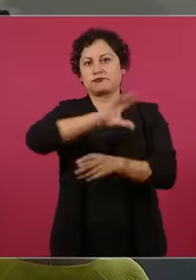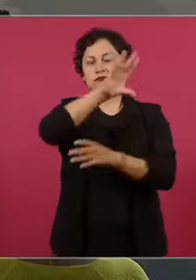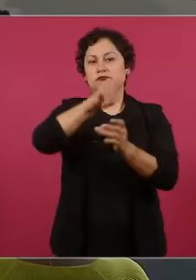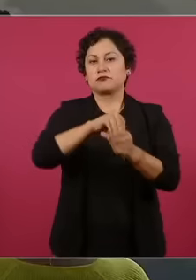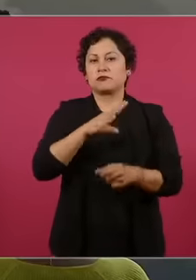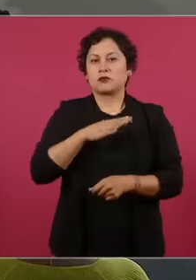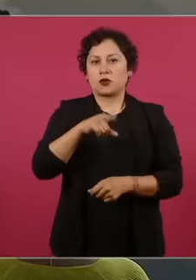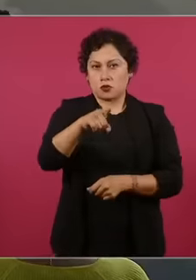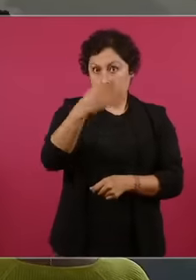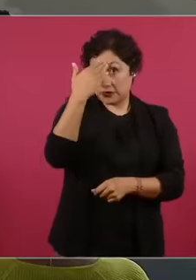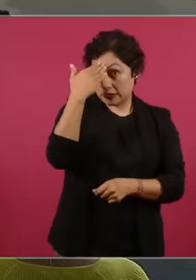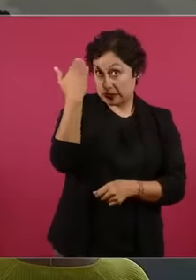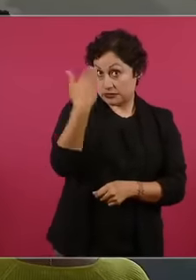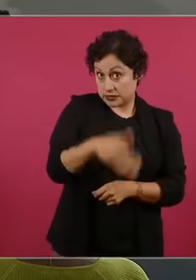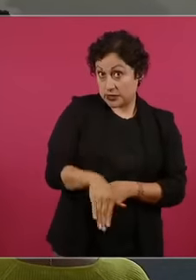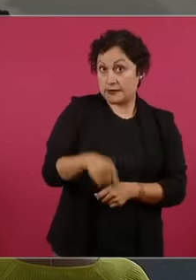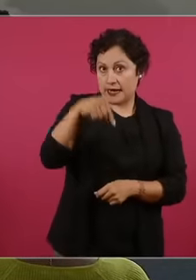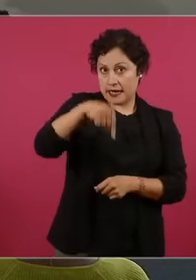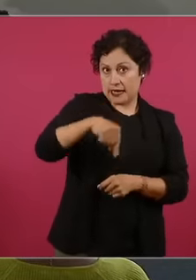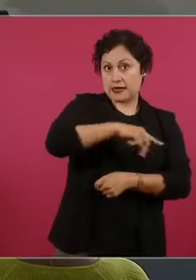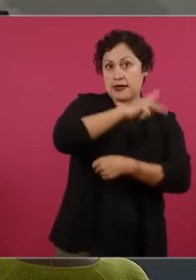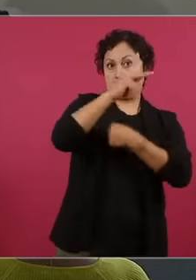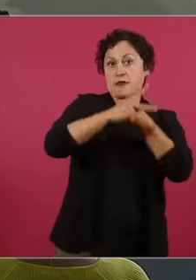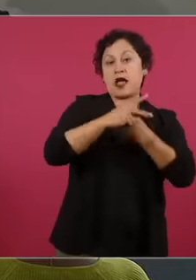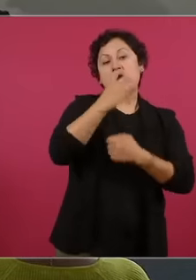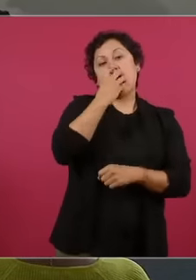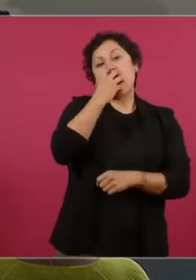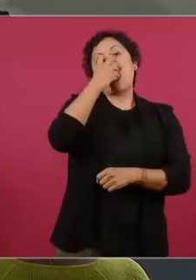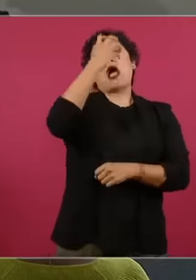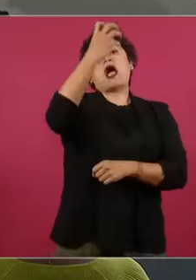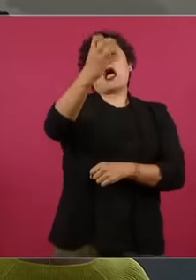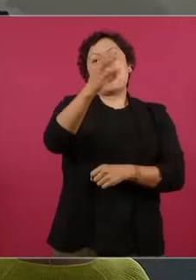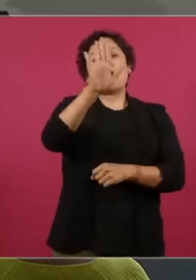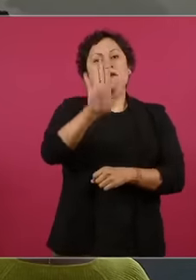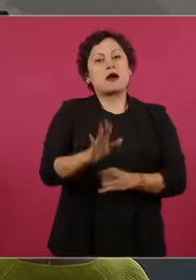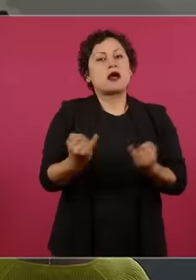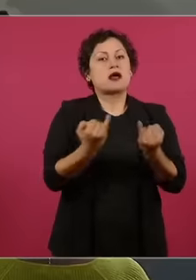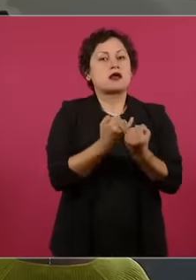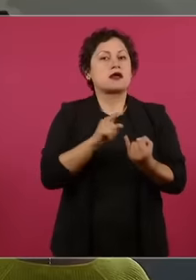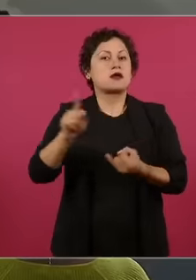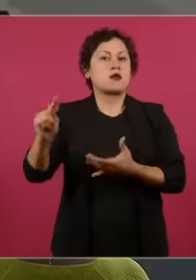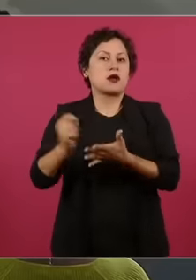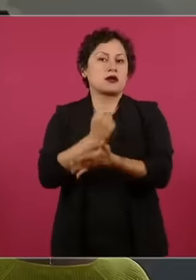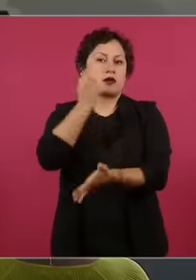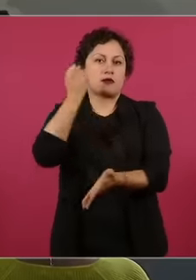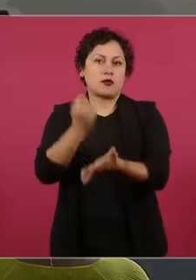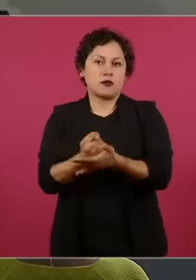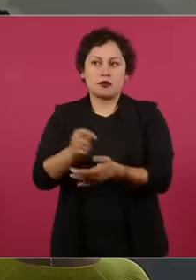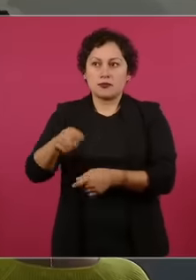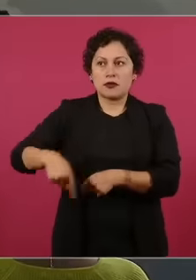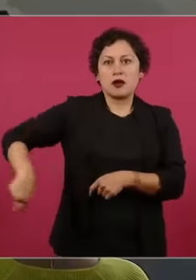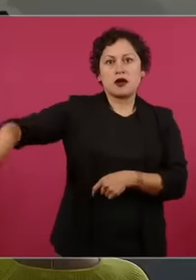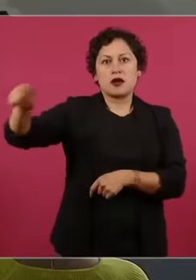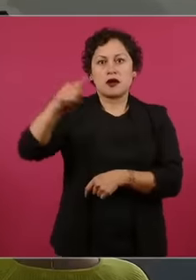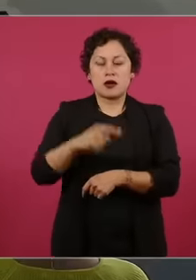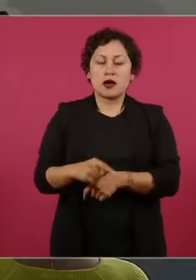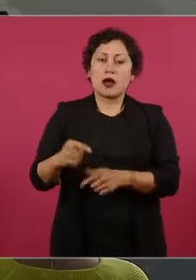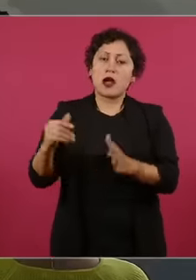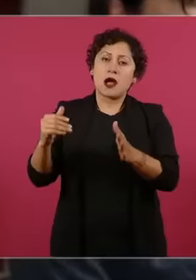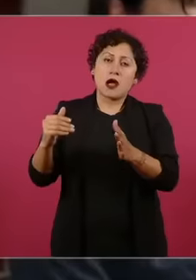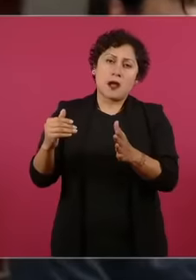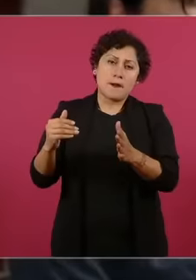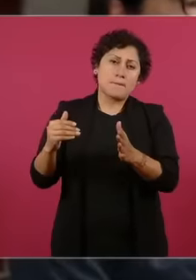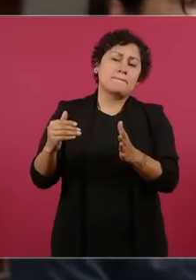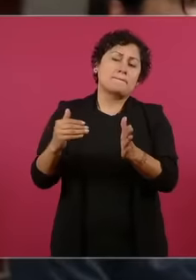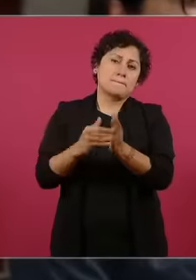levantar la voz en este país, pues sucede lo que pasó en Tamaulipas. Ya van varios, una decena de empresarios que han sido